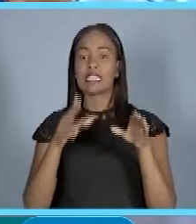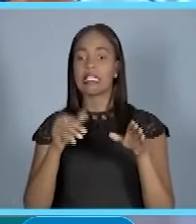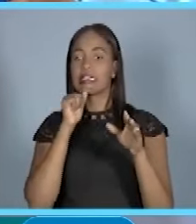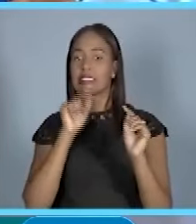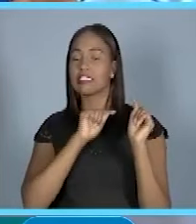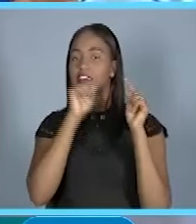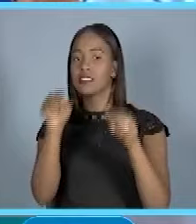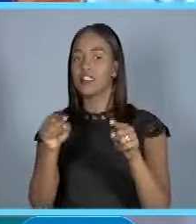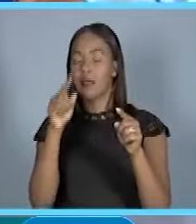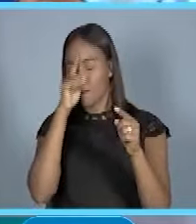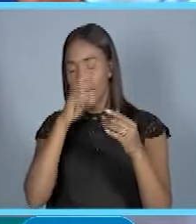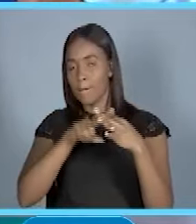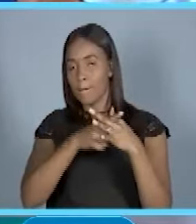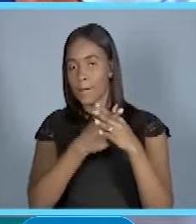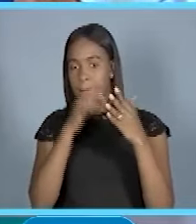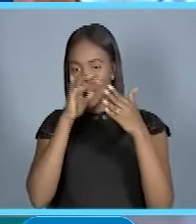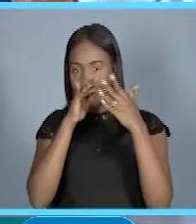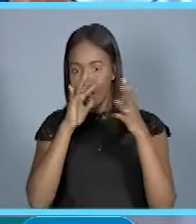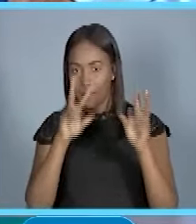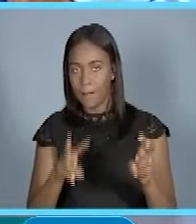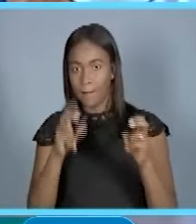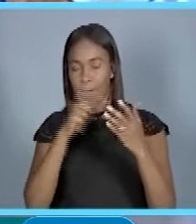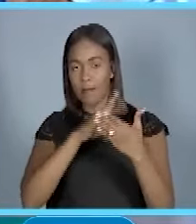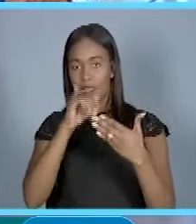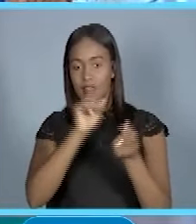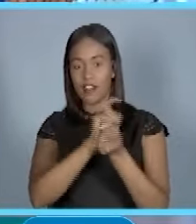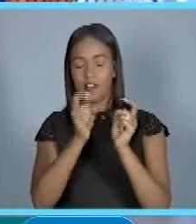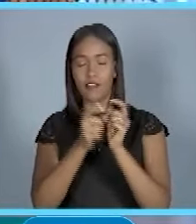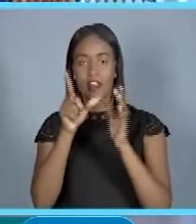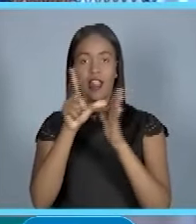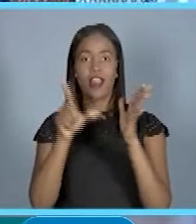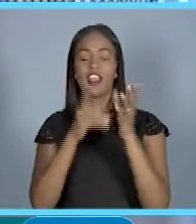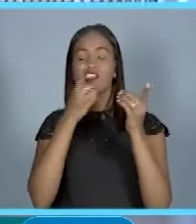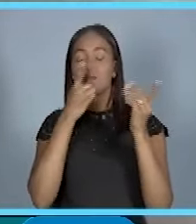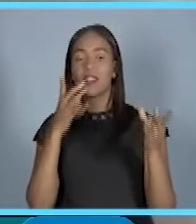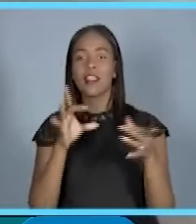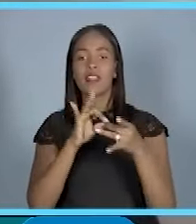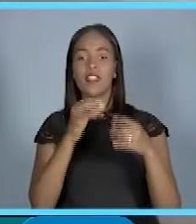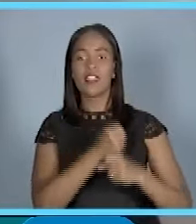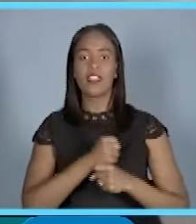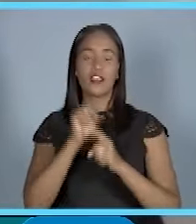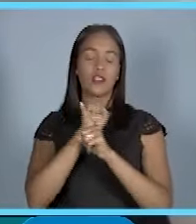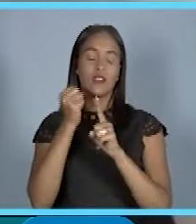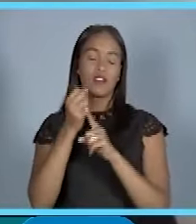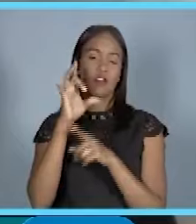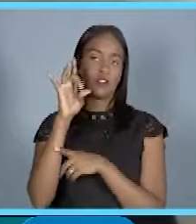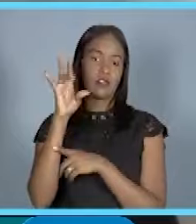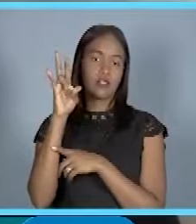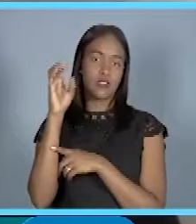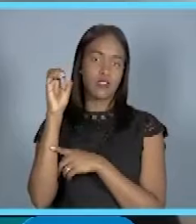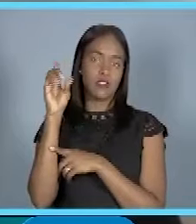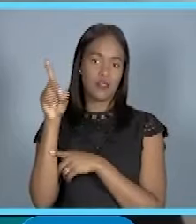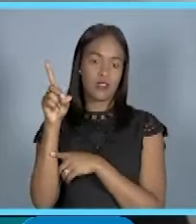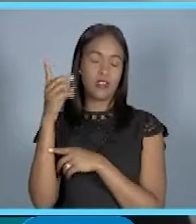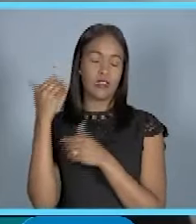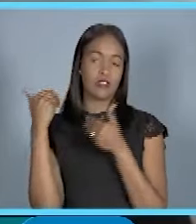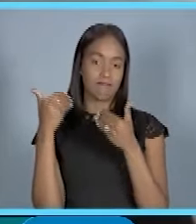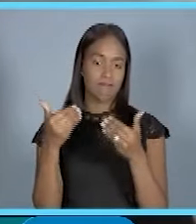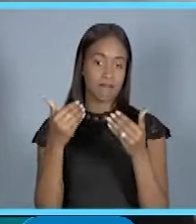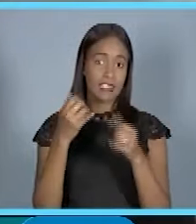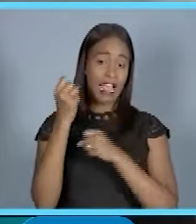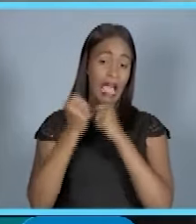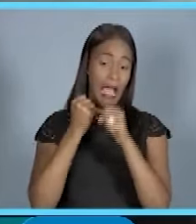aboca a reiniciar los estudios del proyecto que modifica la Ley Dominicana de Seguridad Social 8701, que lleva